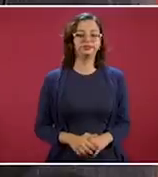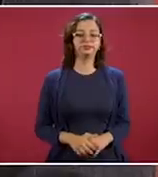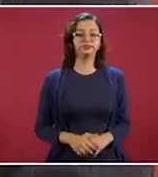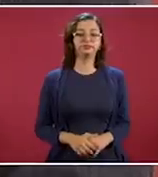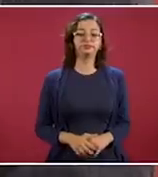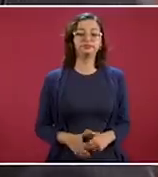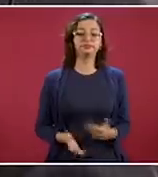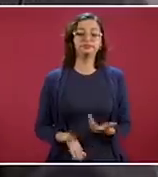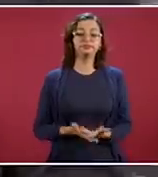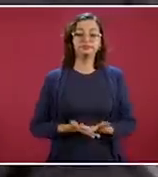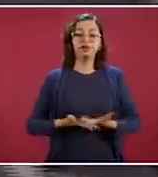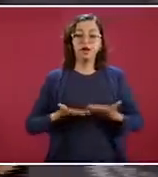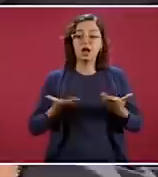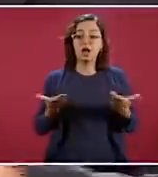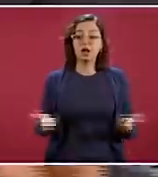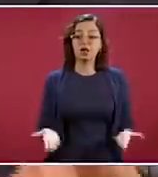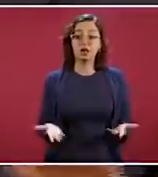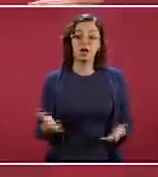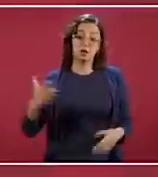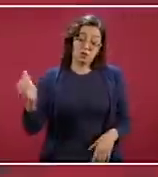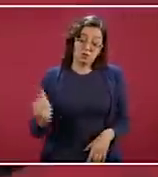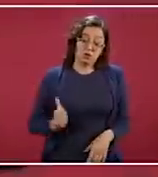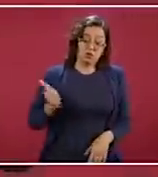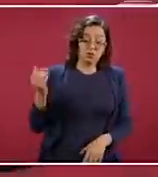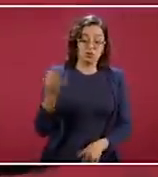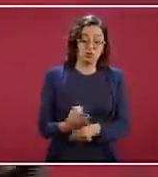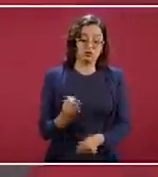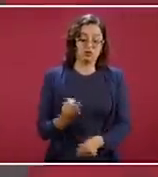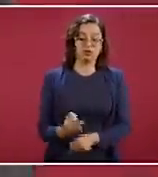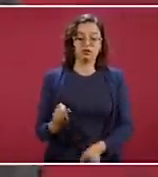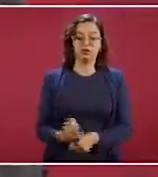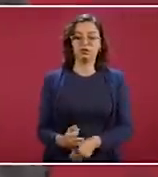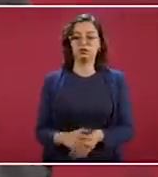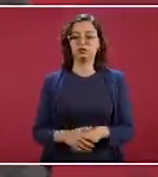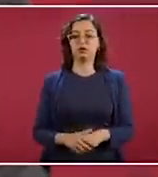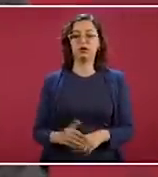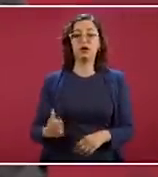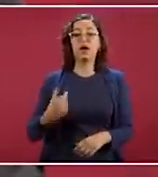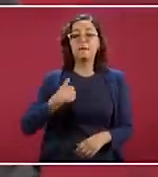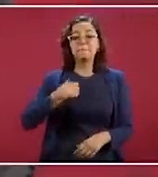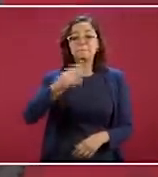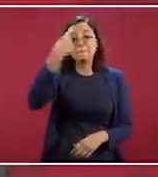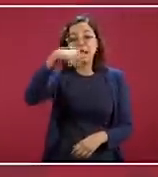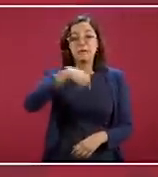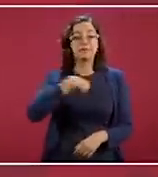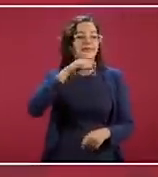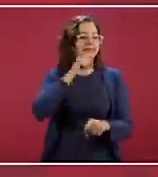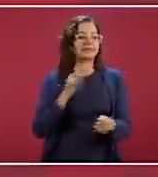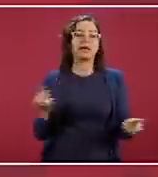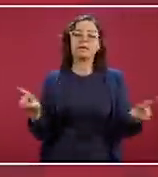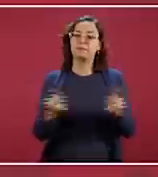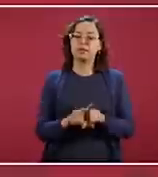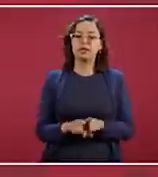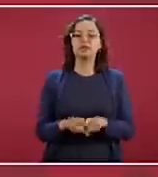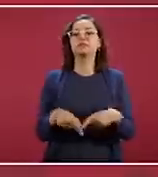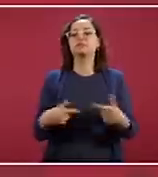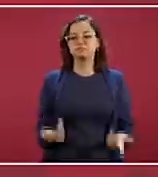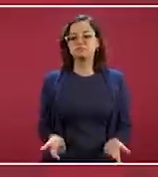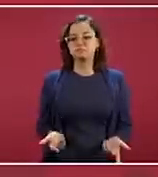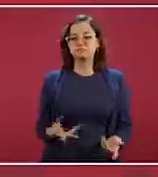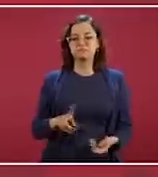Ahora viene, aquí aprovecho, porque a mí me sirve también, ahora sí